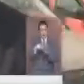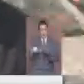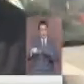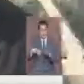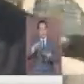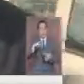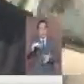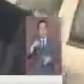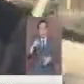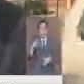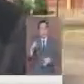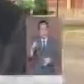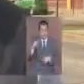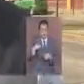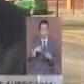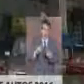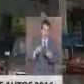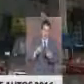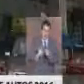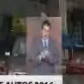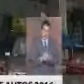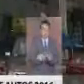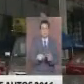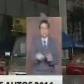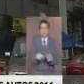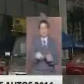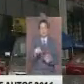tengan un ajuste un poco más violento. Y los